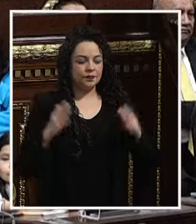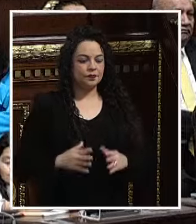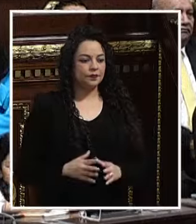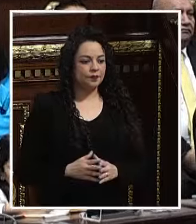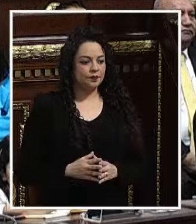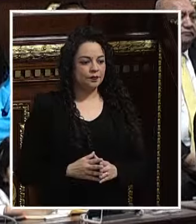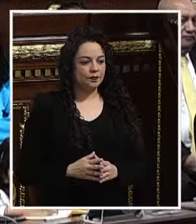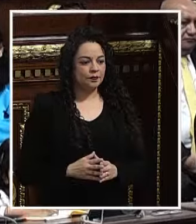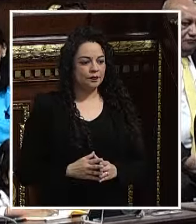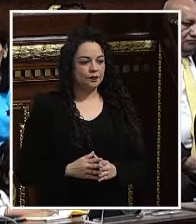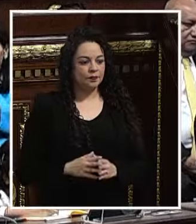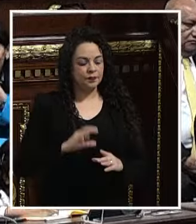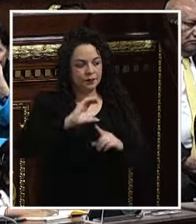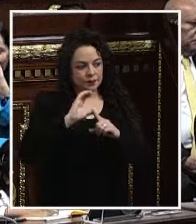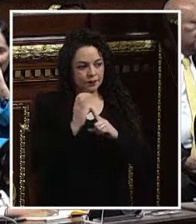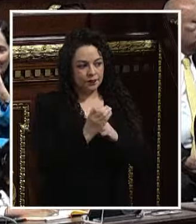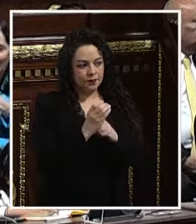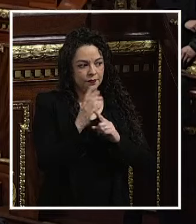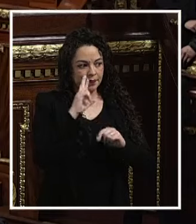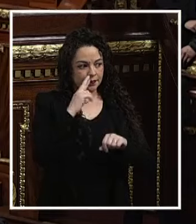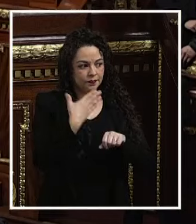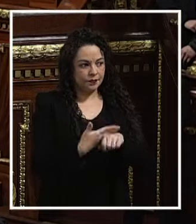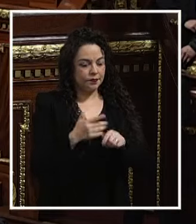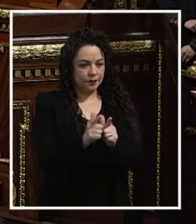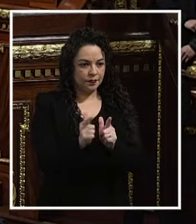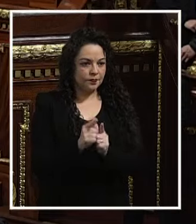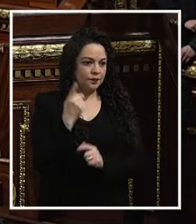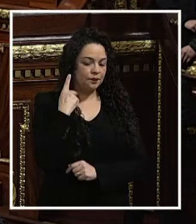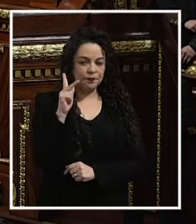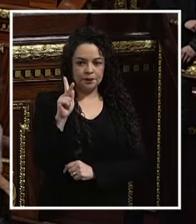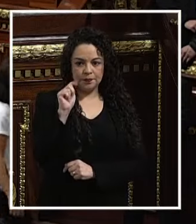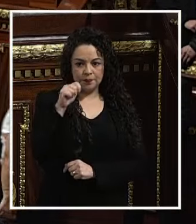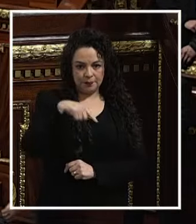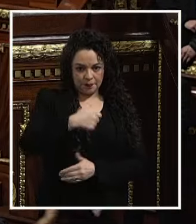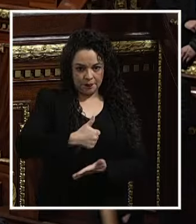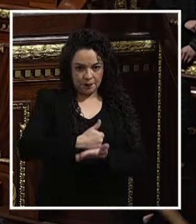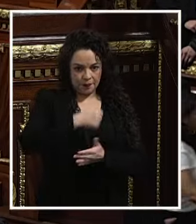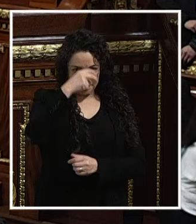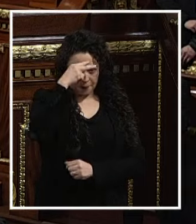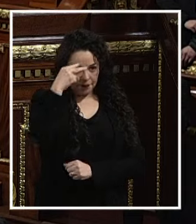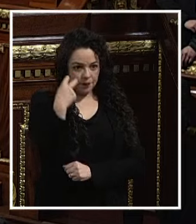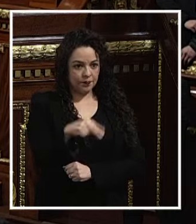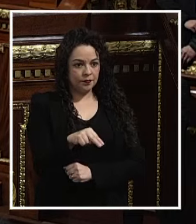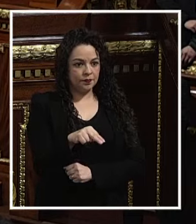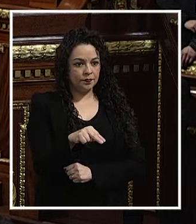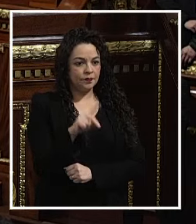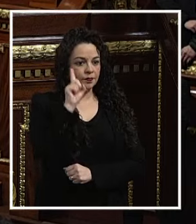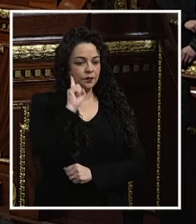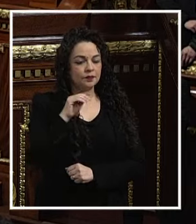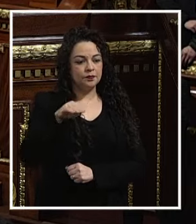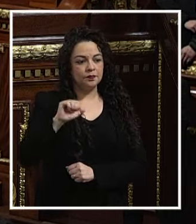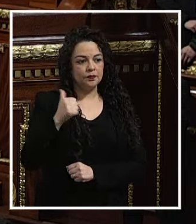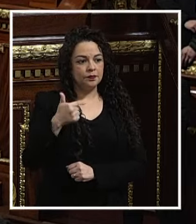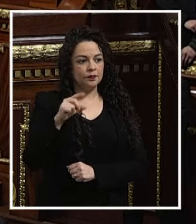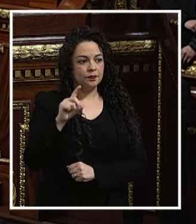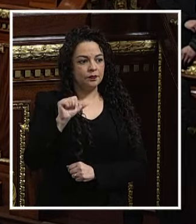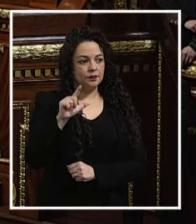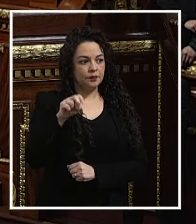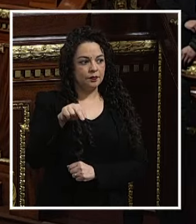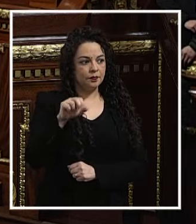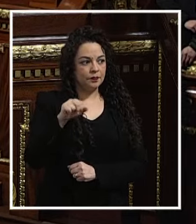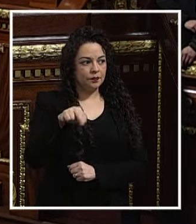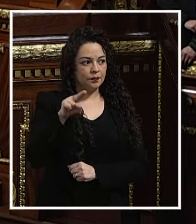Comisionada del Partido del Trabajo en la Ciudad de México, Magdalena Núñez